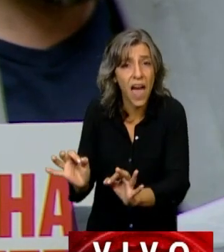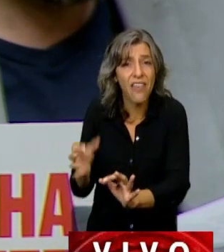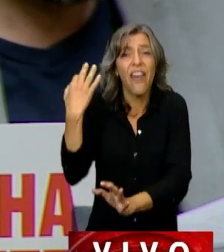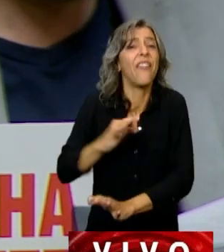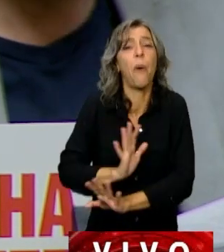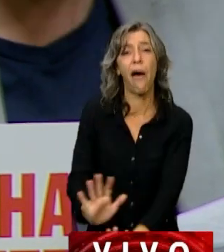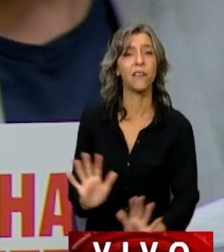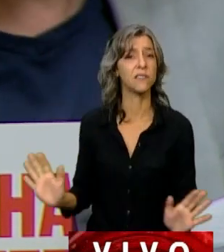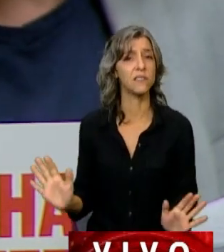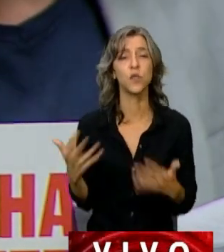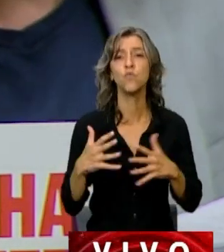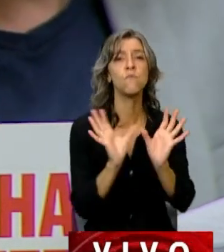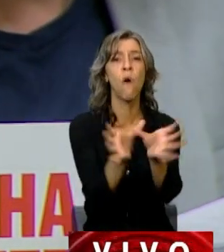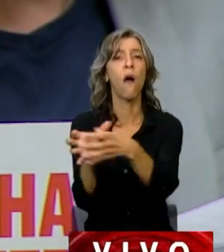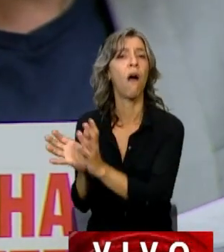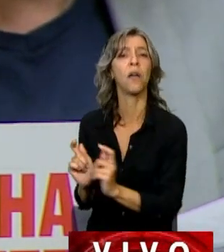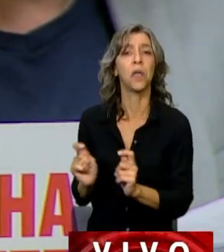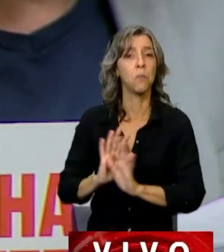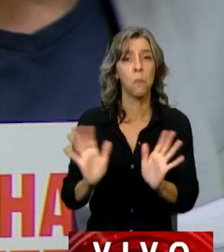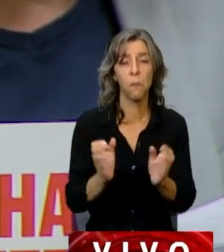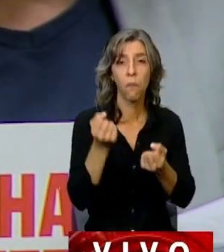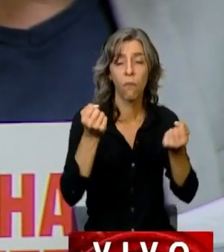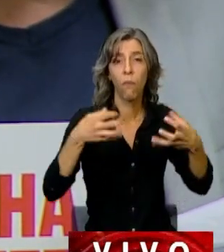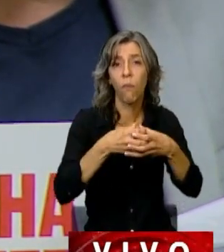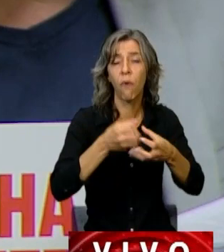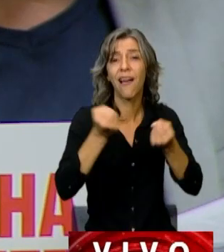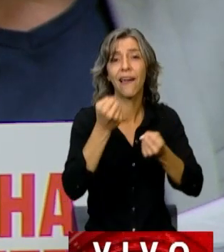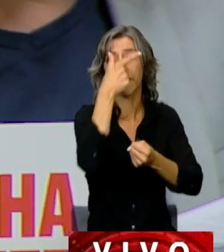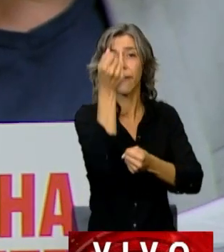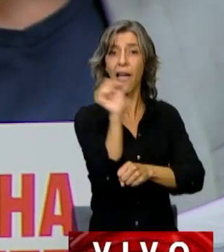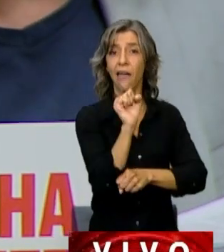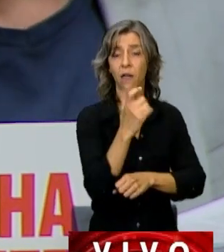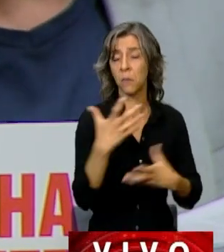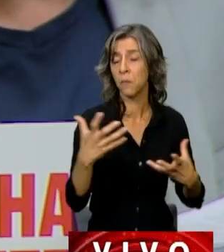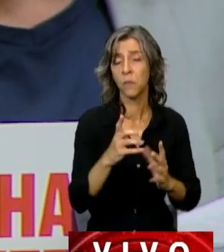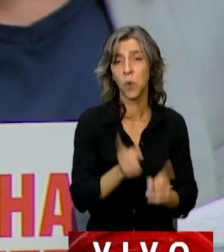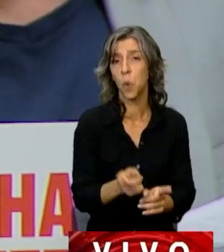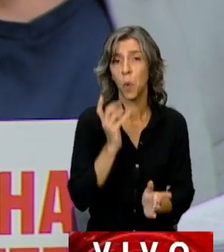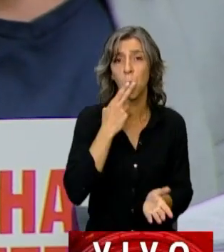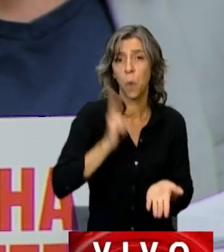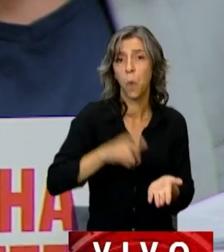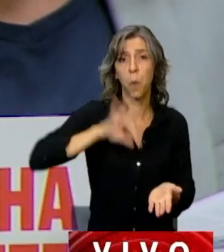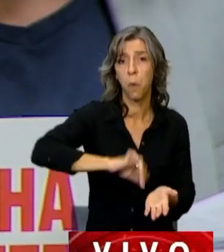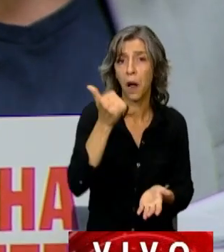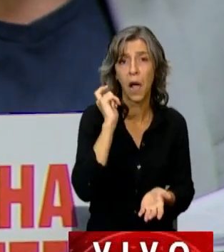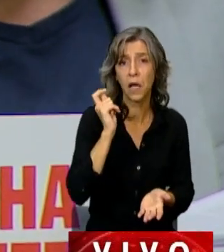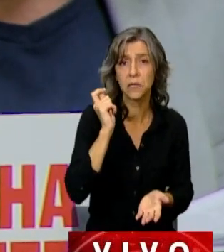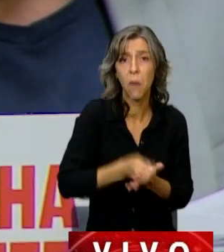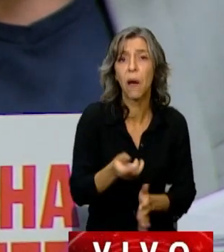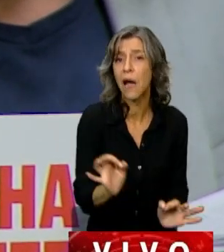camioneros que cobran un viático, no deben pagar impuesto a las ganancias. Si son trabajadoras o